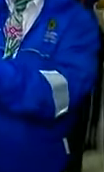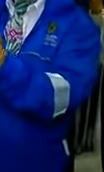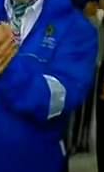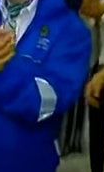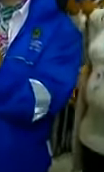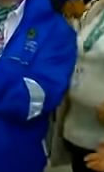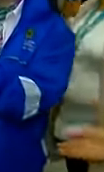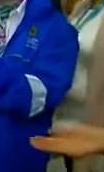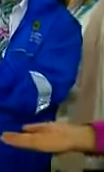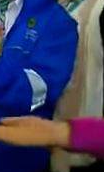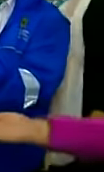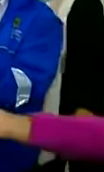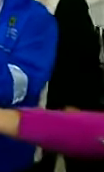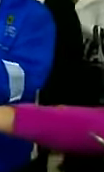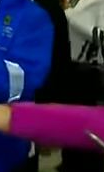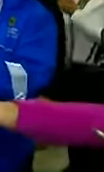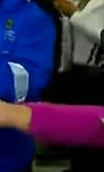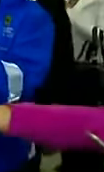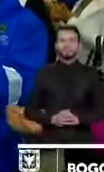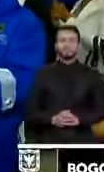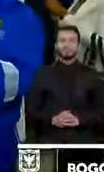Gracias.